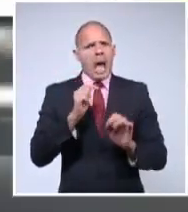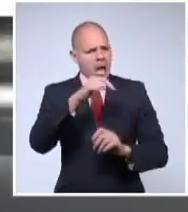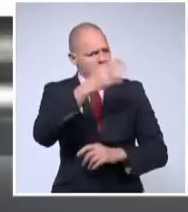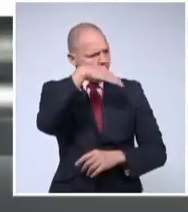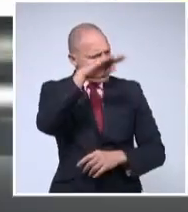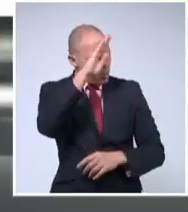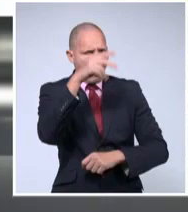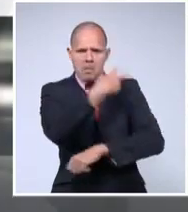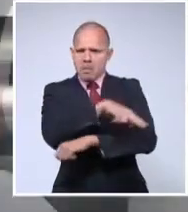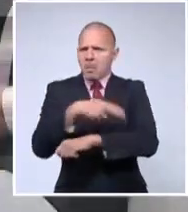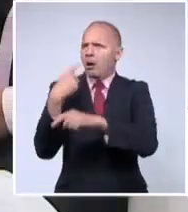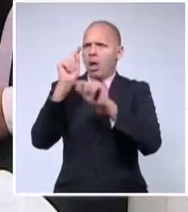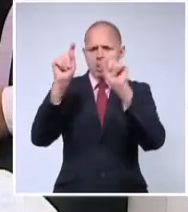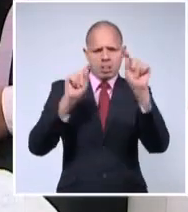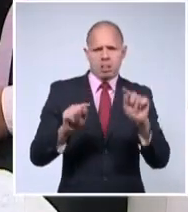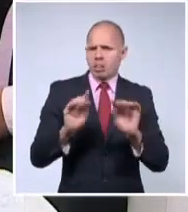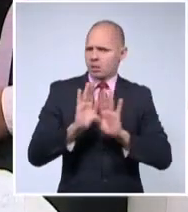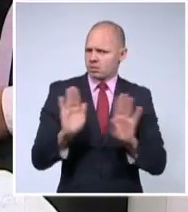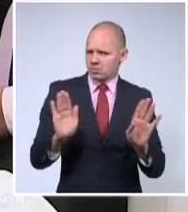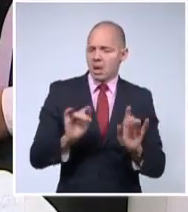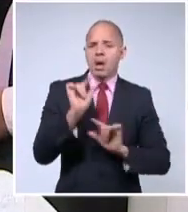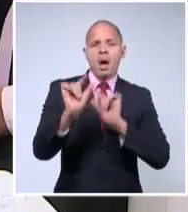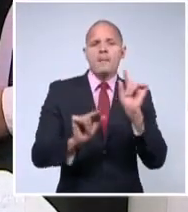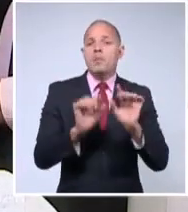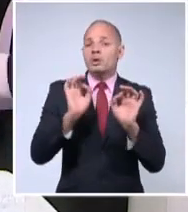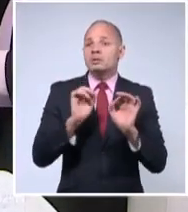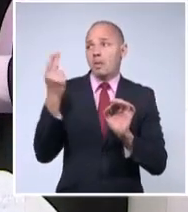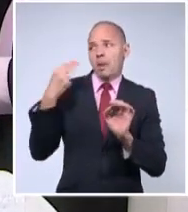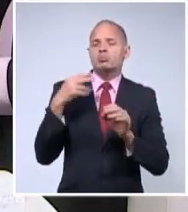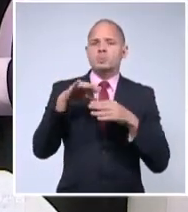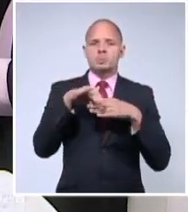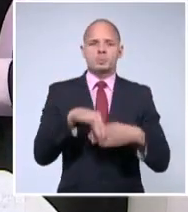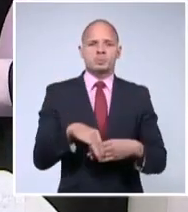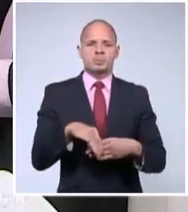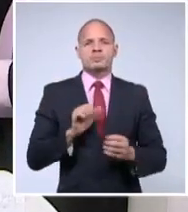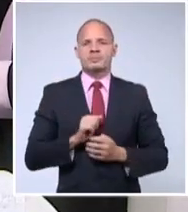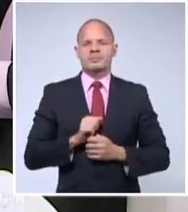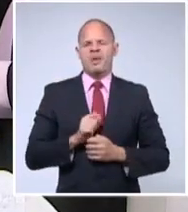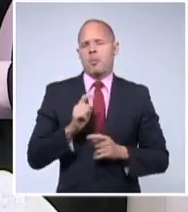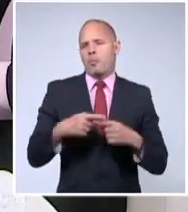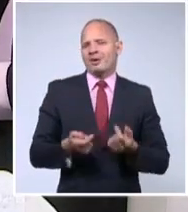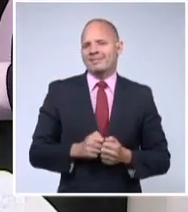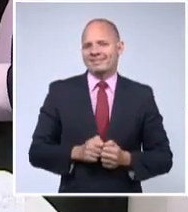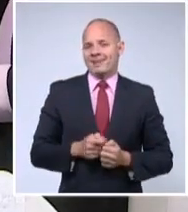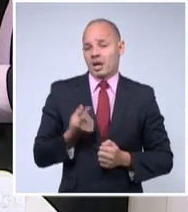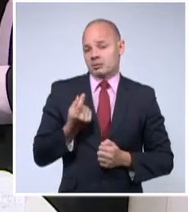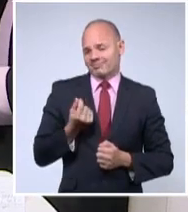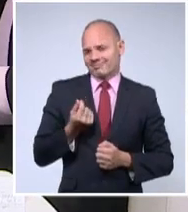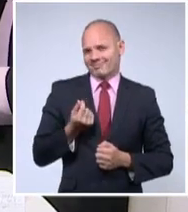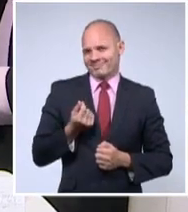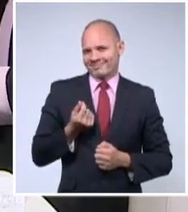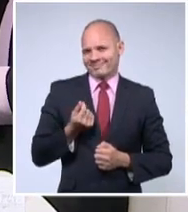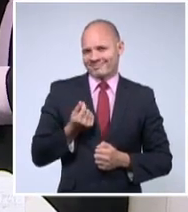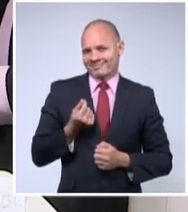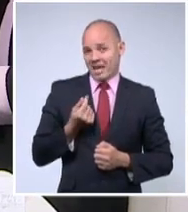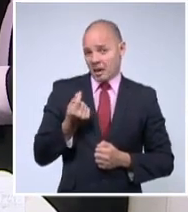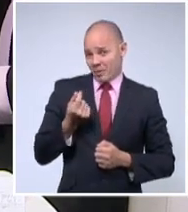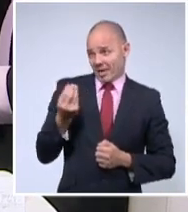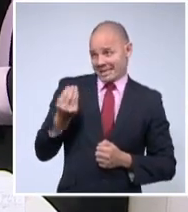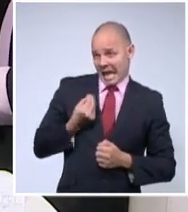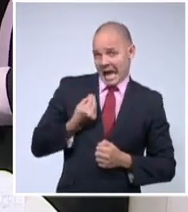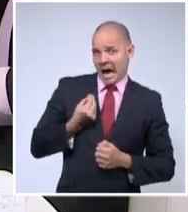personas dispuestas a someterse o a subordinarse a quien le pague, incitado a cometer actos en contra del